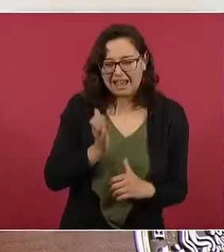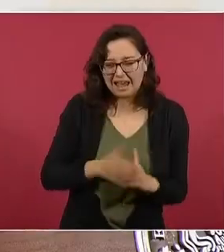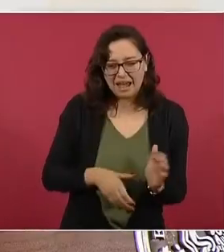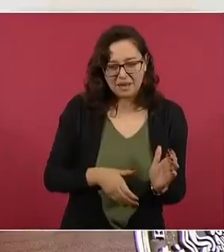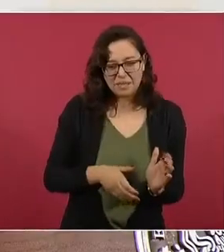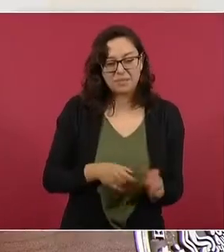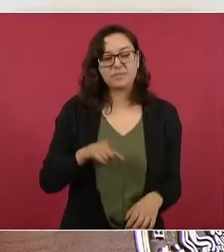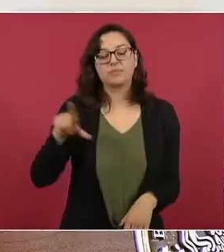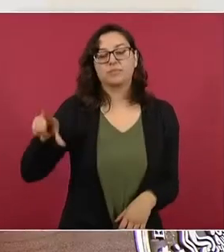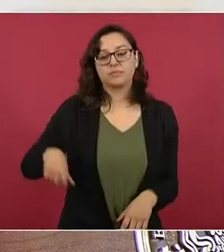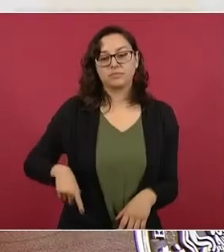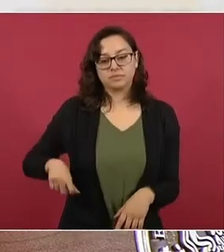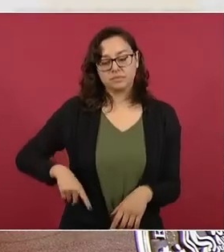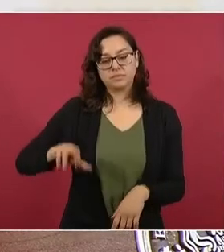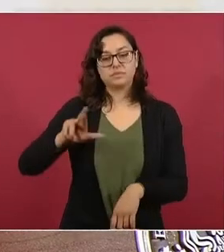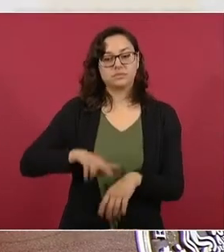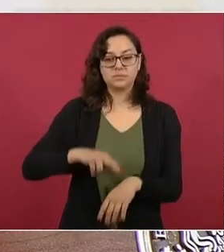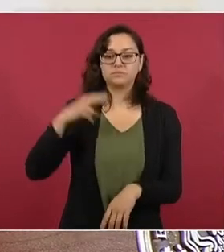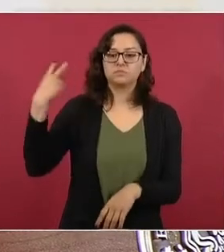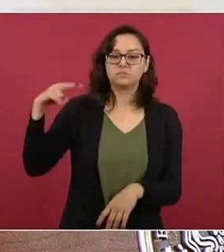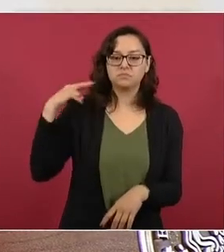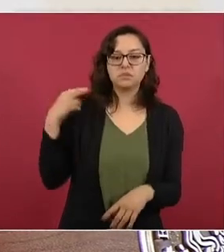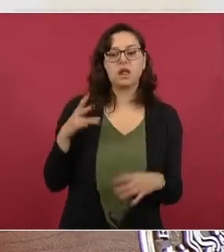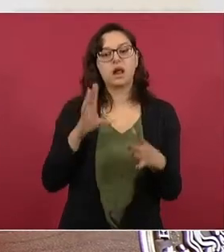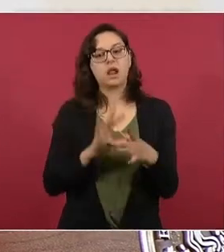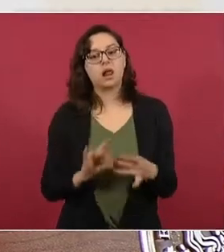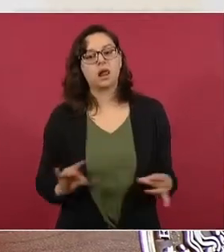el gobernador de Veracruz